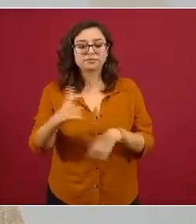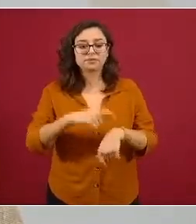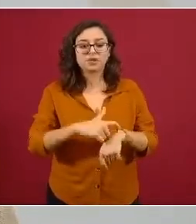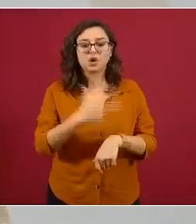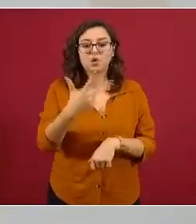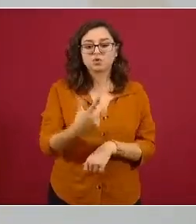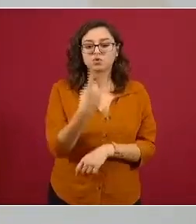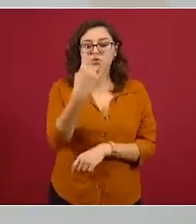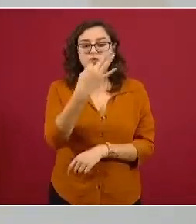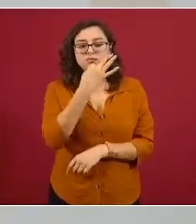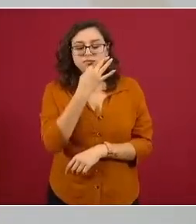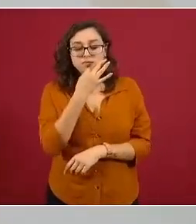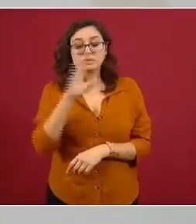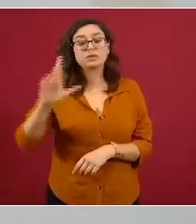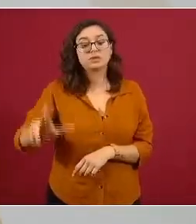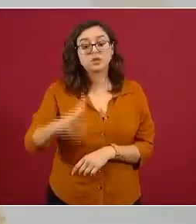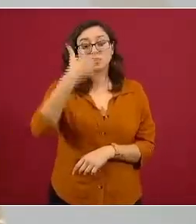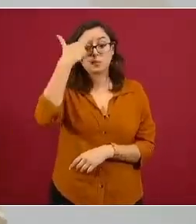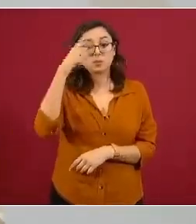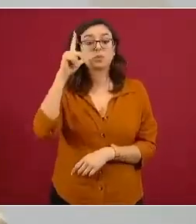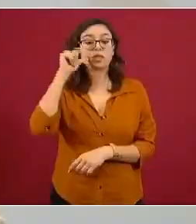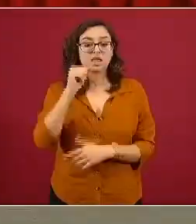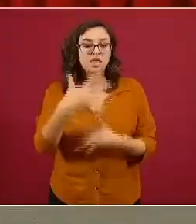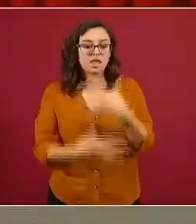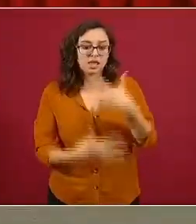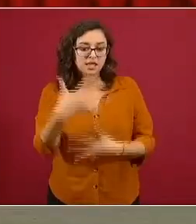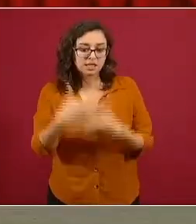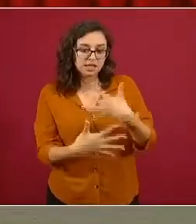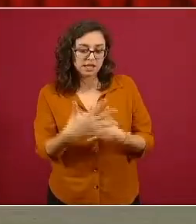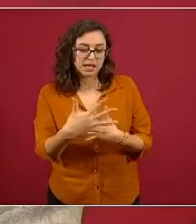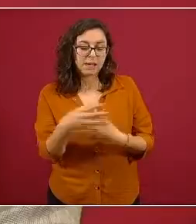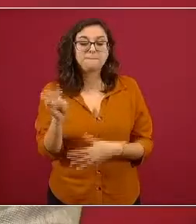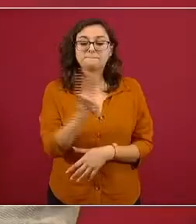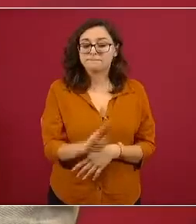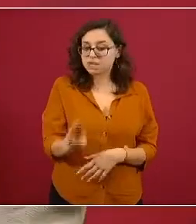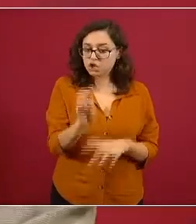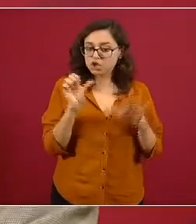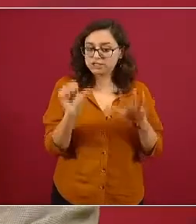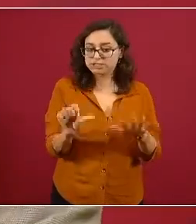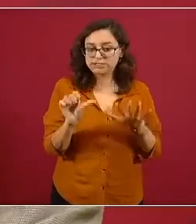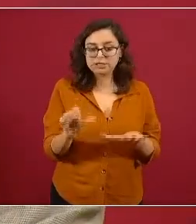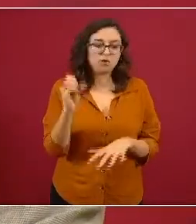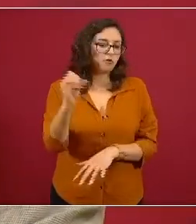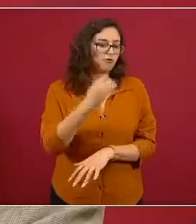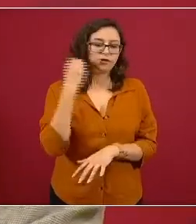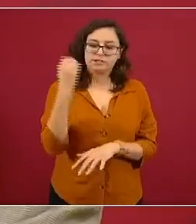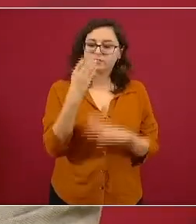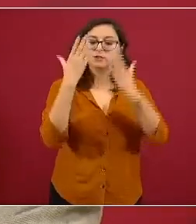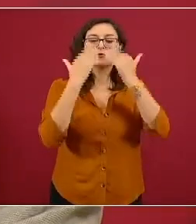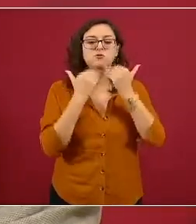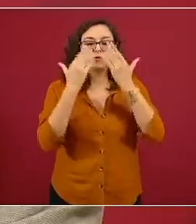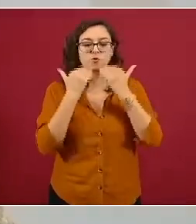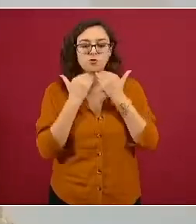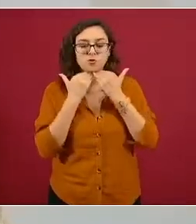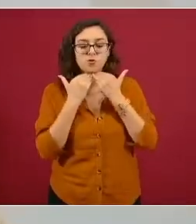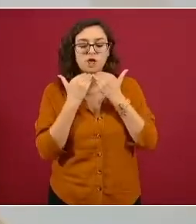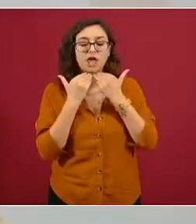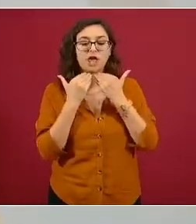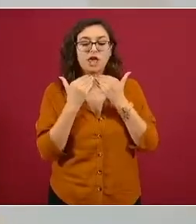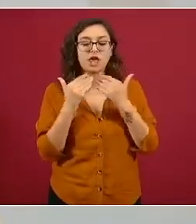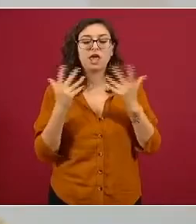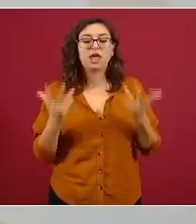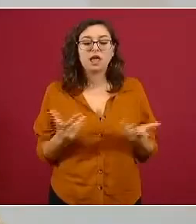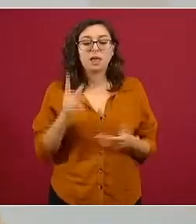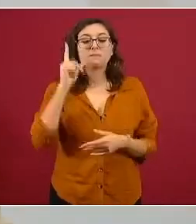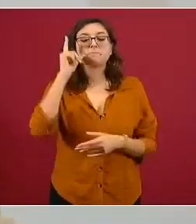20 horas con un minuto. Les recuerdo que mañana 15 y el miércoles 16 no tendremos conferencia vespertina,